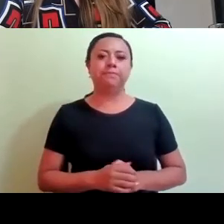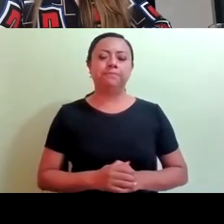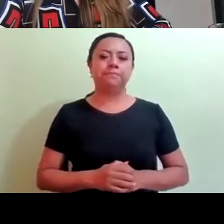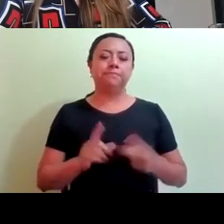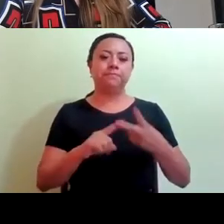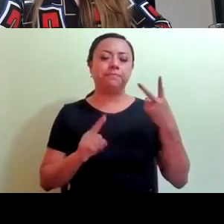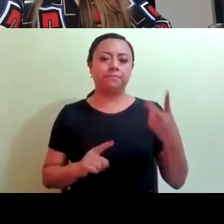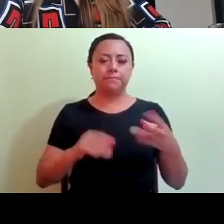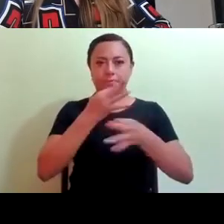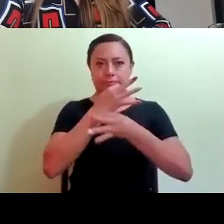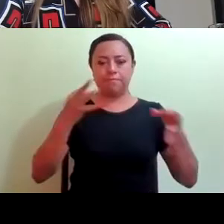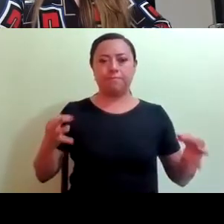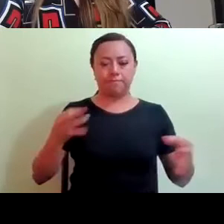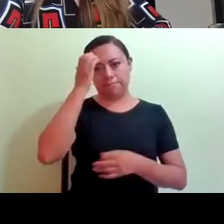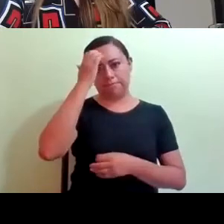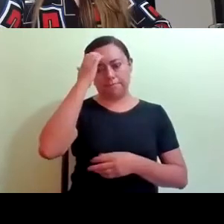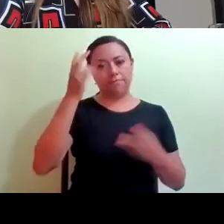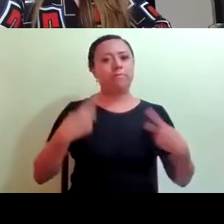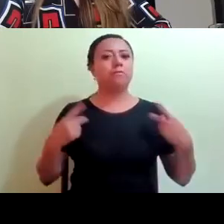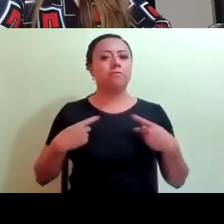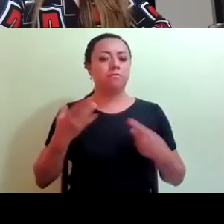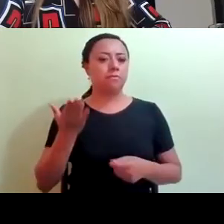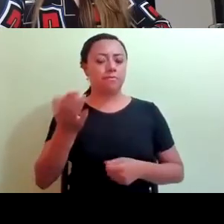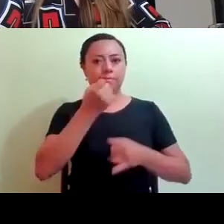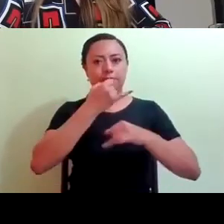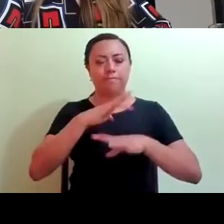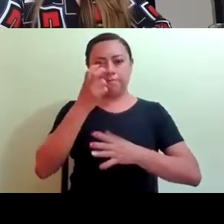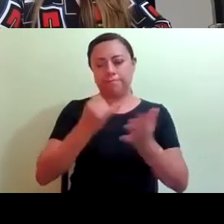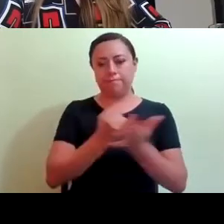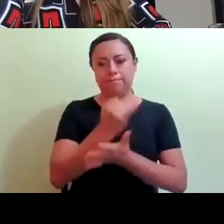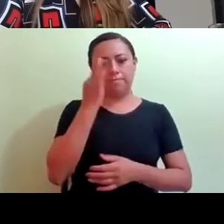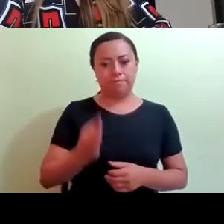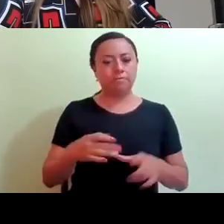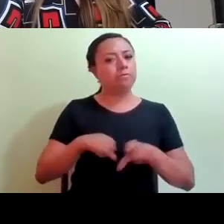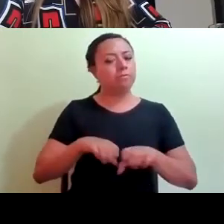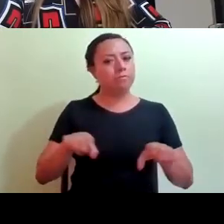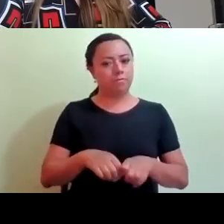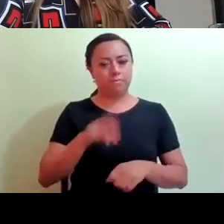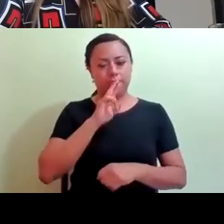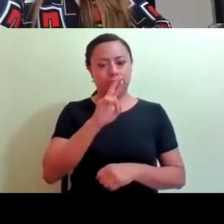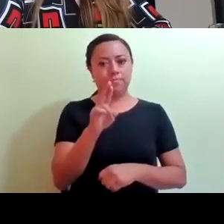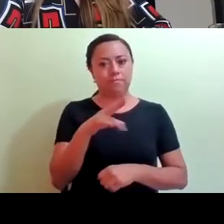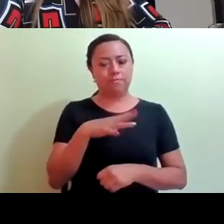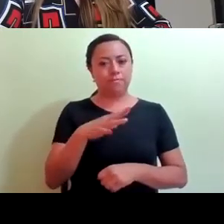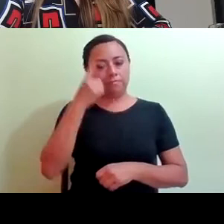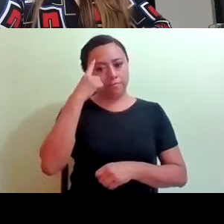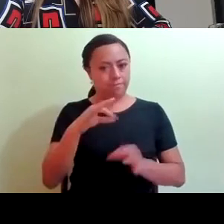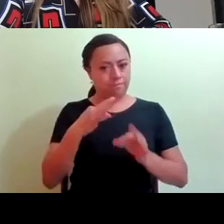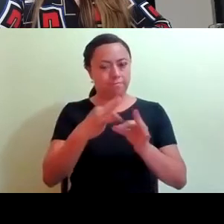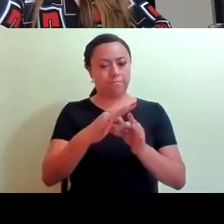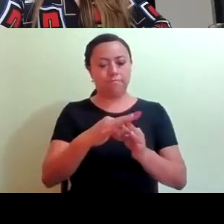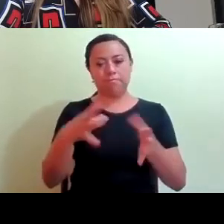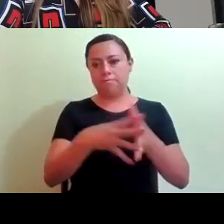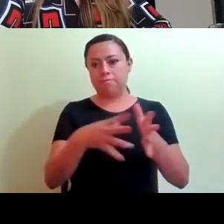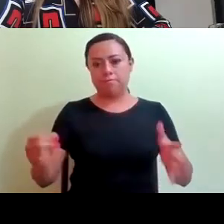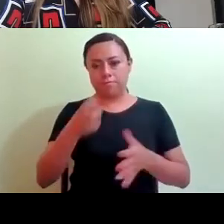Segundo, hágase del conocimiento de la persona solicitante de información la presente determinación mediante la respuesta que se emita para efecto acompañando la copia de la